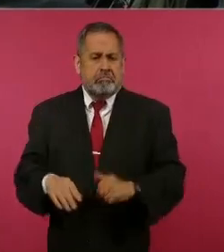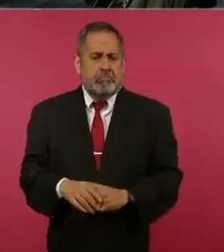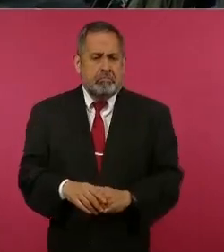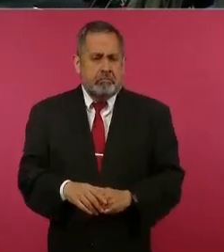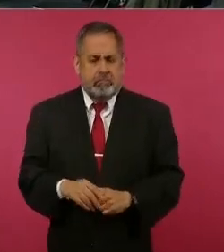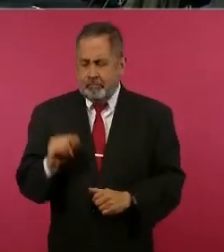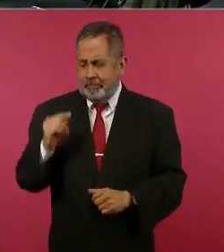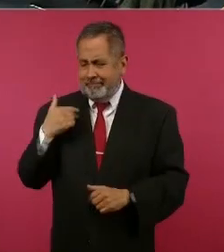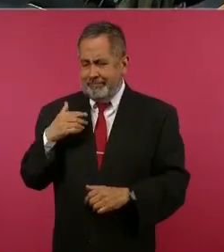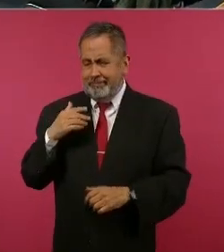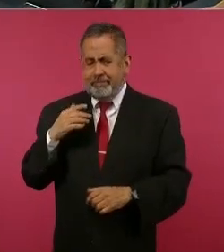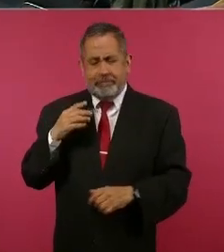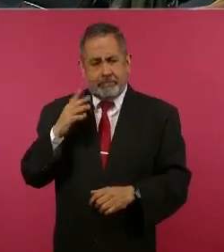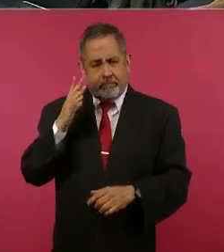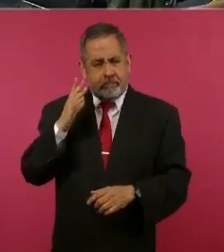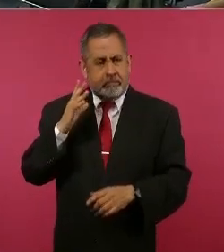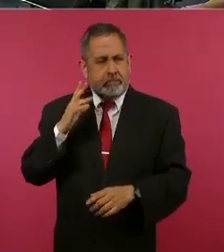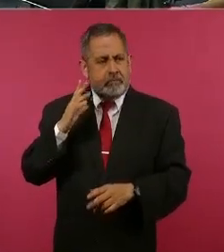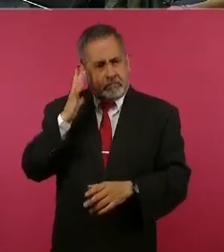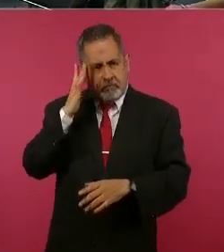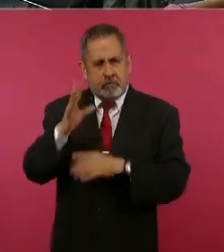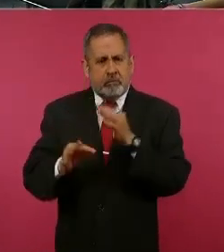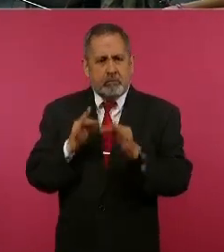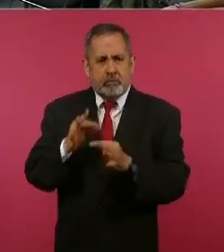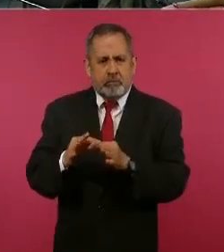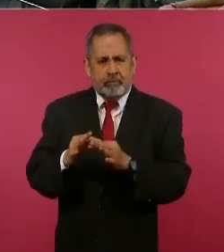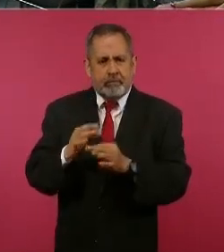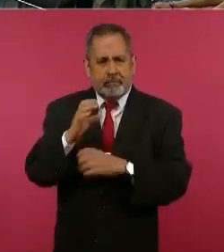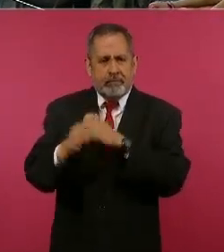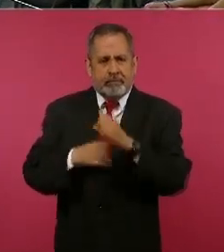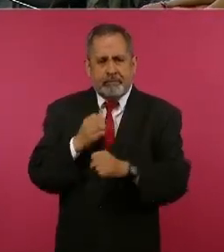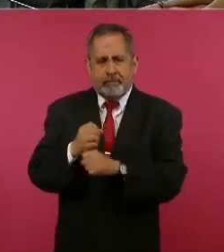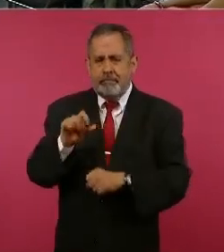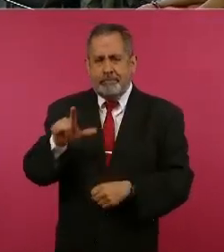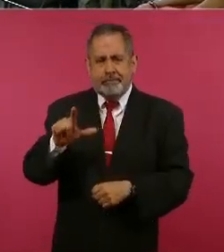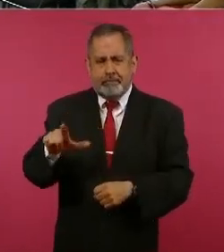que acaba de cumplir 17 años.